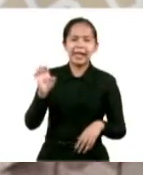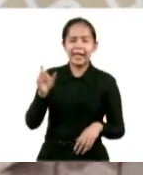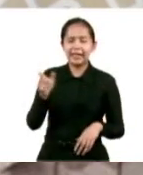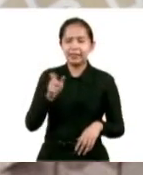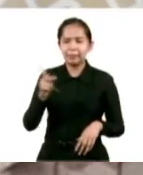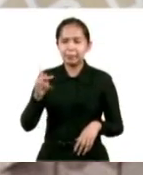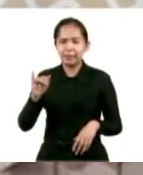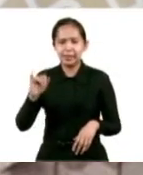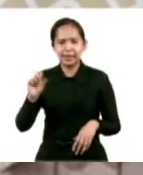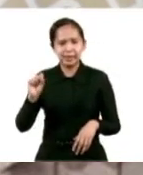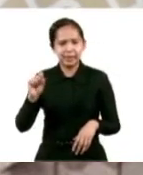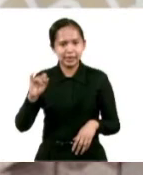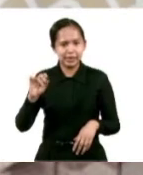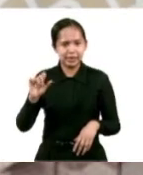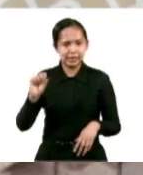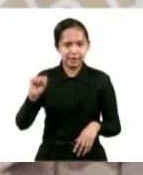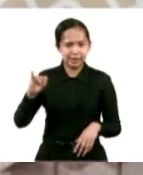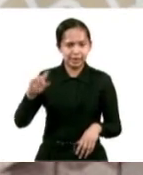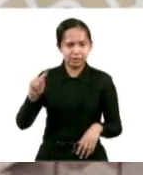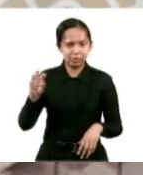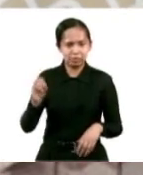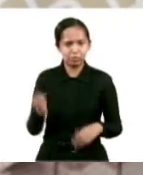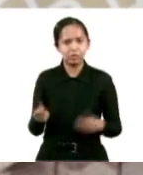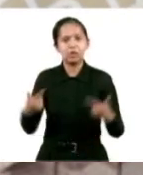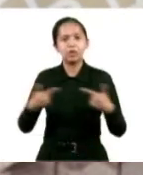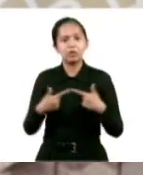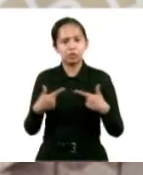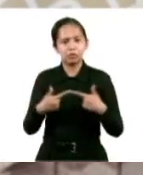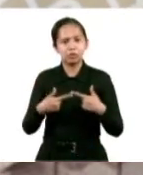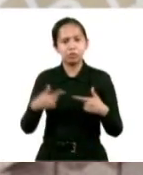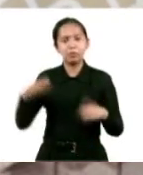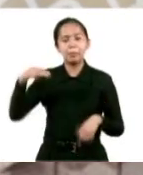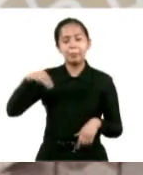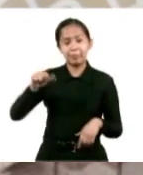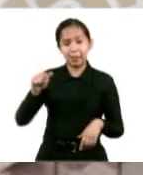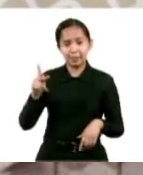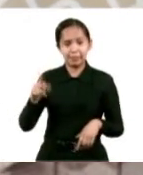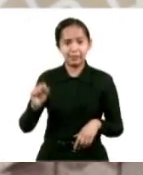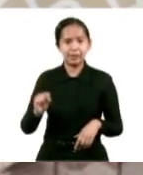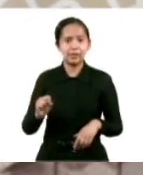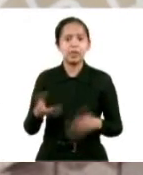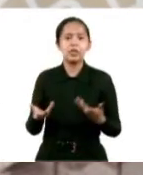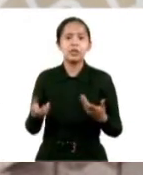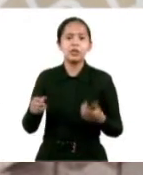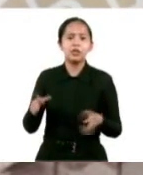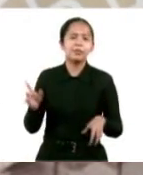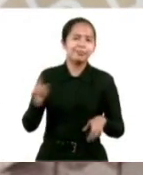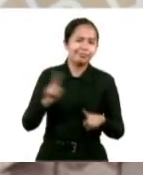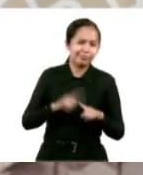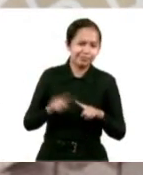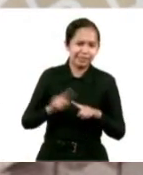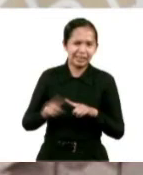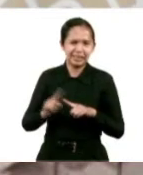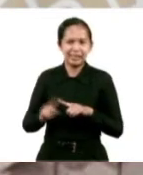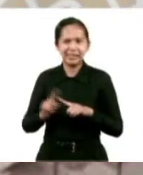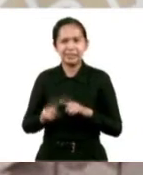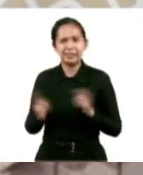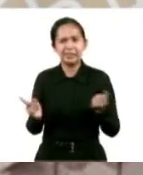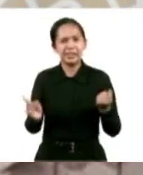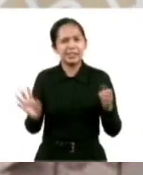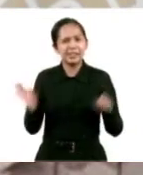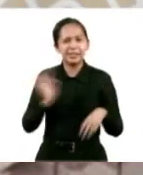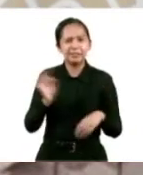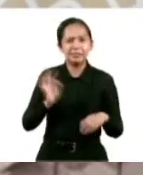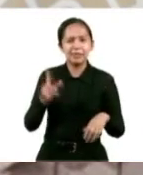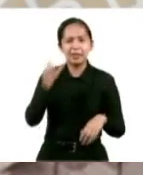de que las imágenes de sus servicios de Google Maps o Google Earth pueden diferir de las condiciones reales del